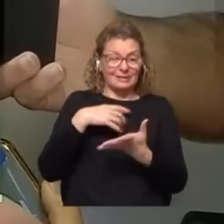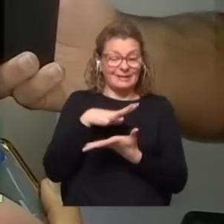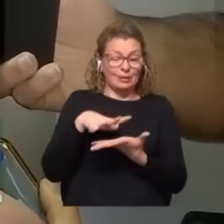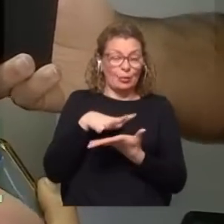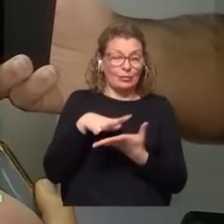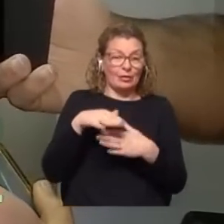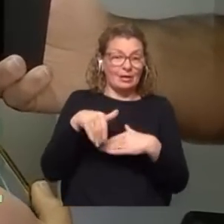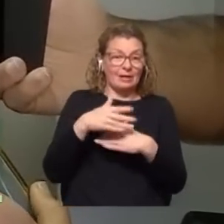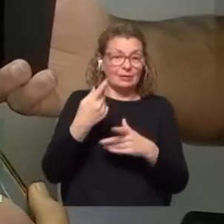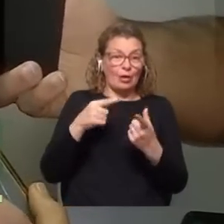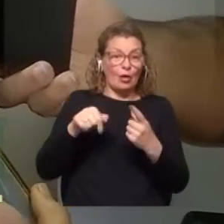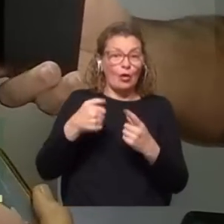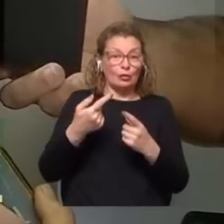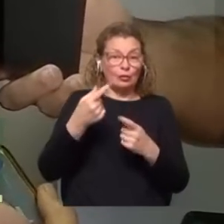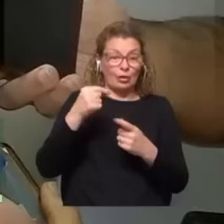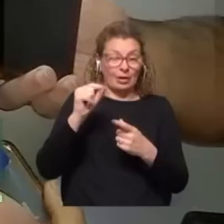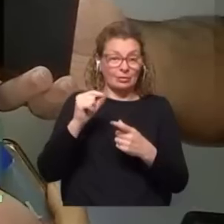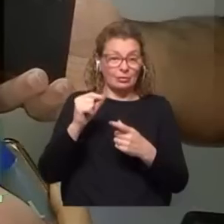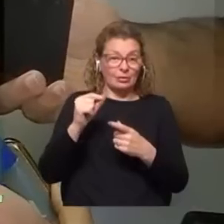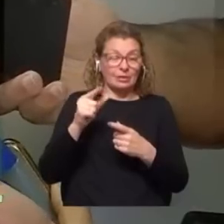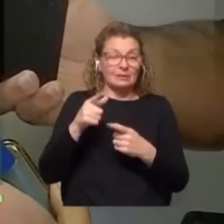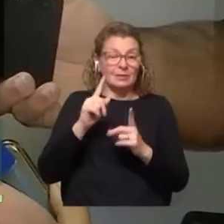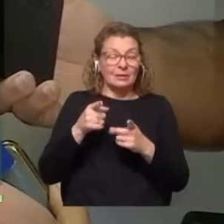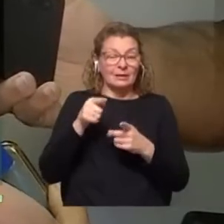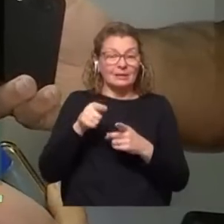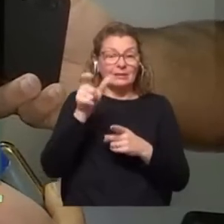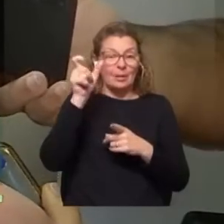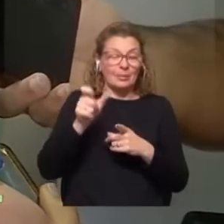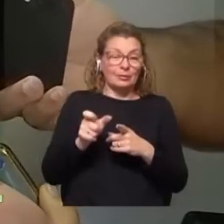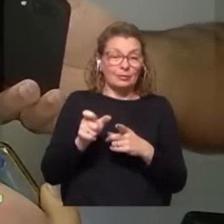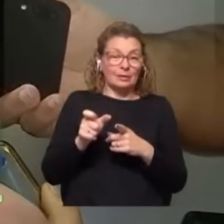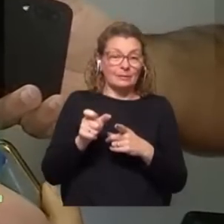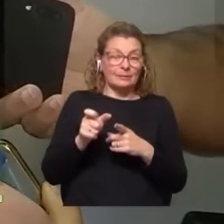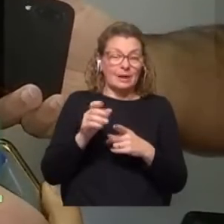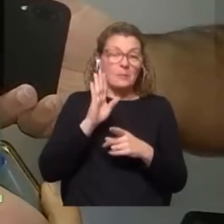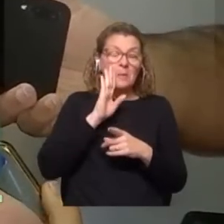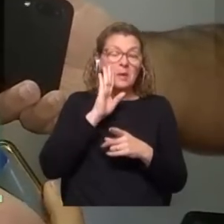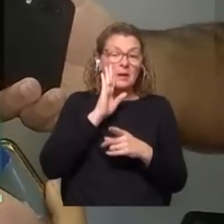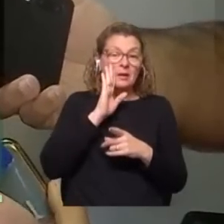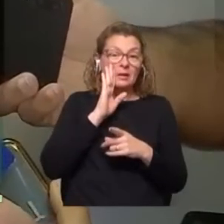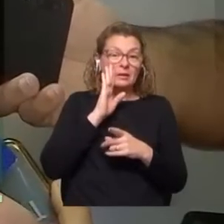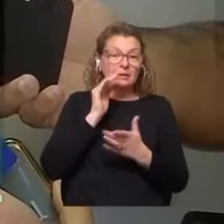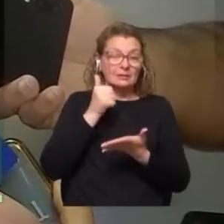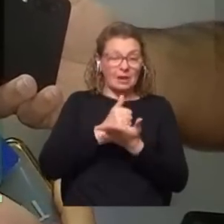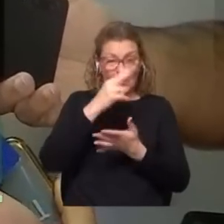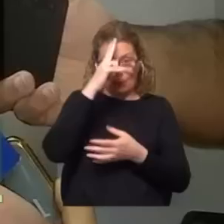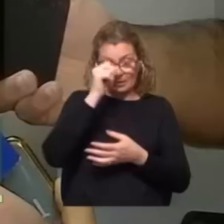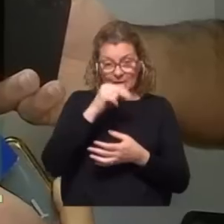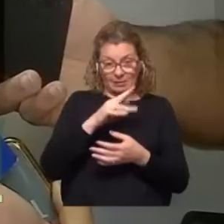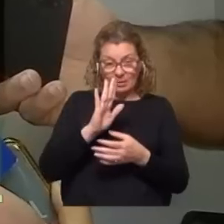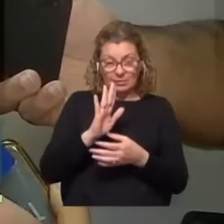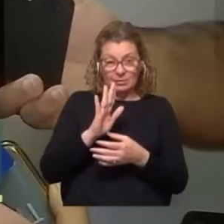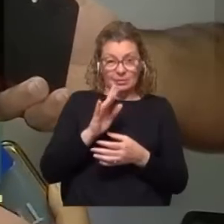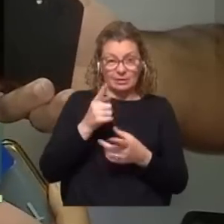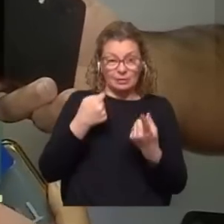calle y otro dato que no es menor que esta persona la mamá o sea estaba hospitalizado O sea que estaba